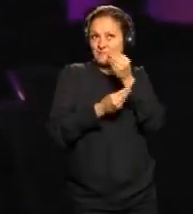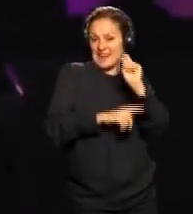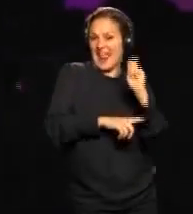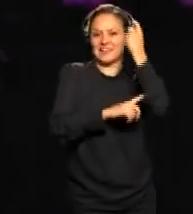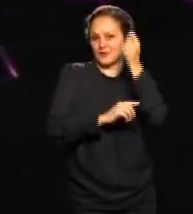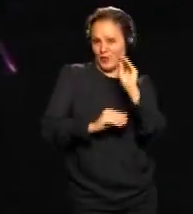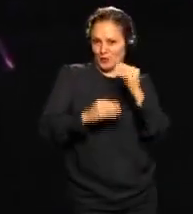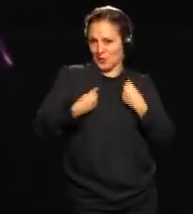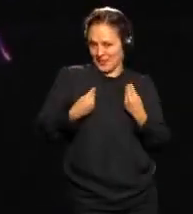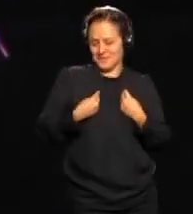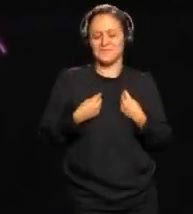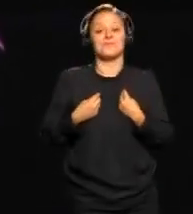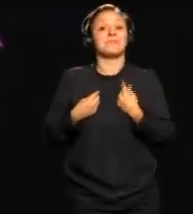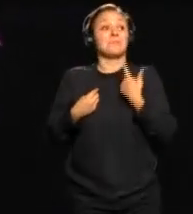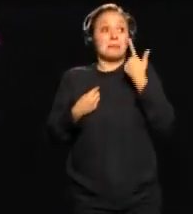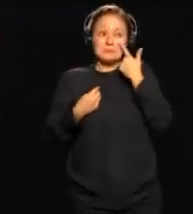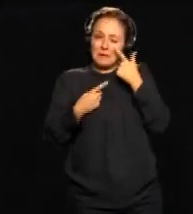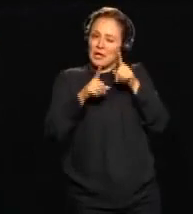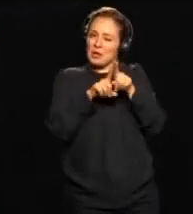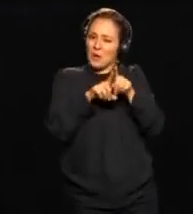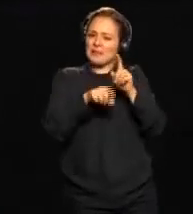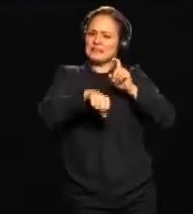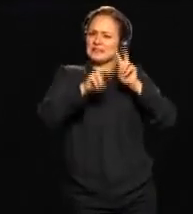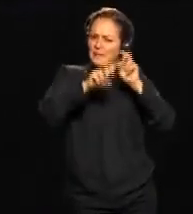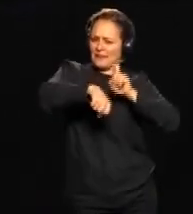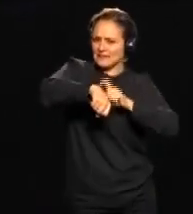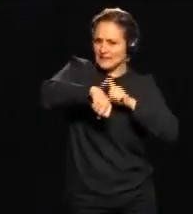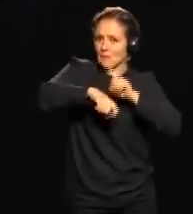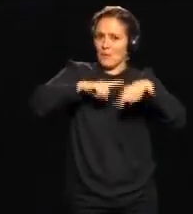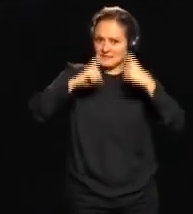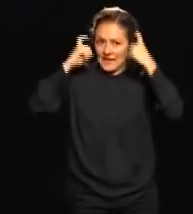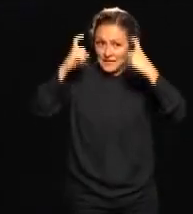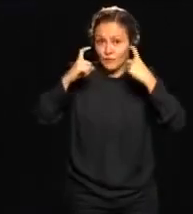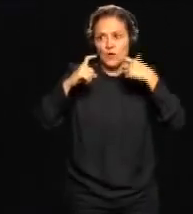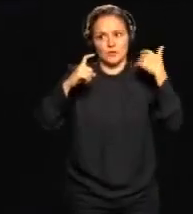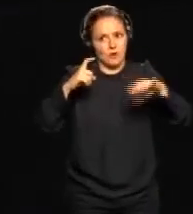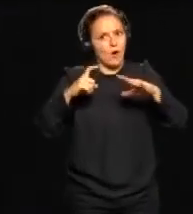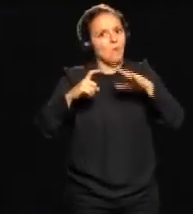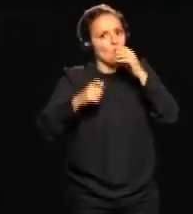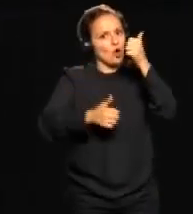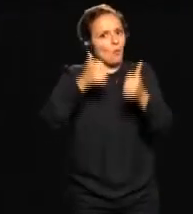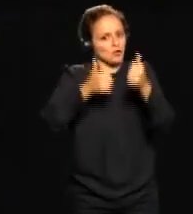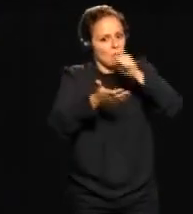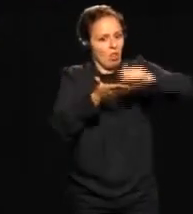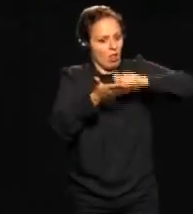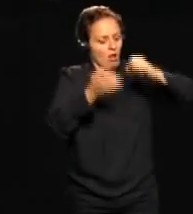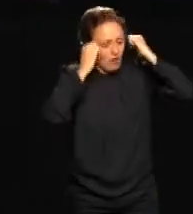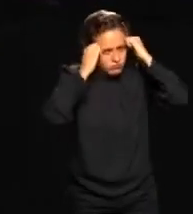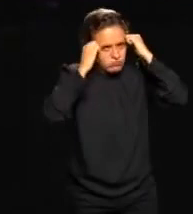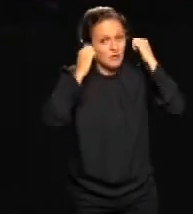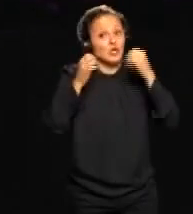que en cuanto a la inversión de tiempo y esfuerzo que hay que hacer para aprobarla. Mucha suerte al que se vaya a presentar en unas oposiciones, desde